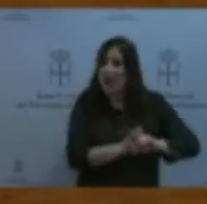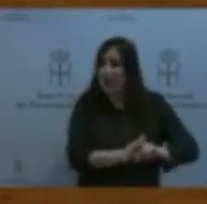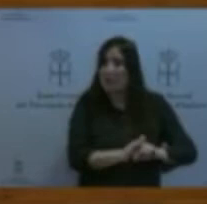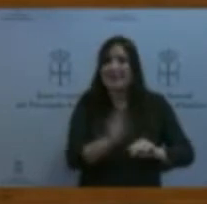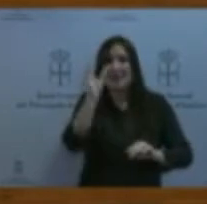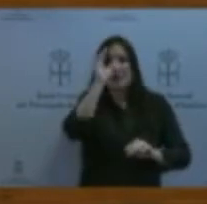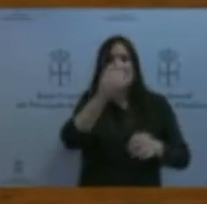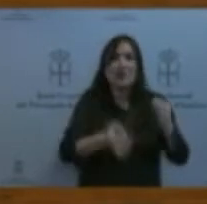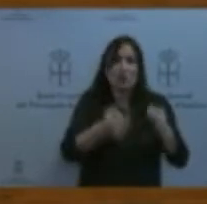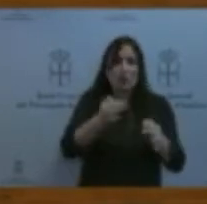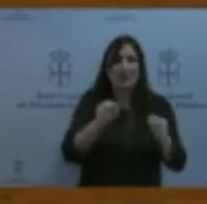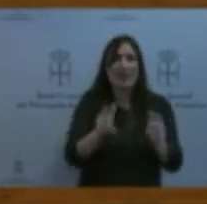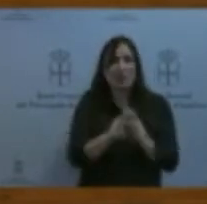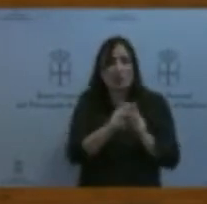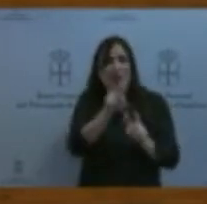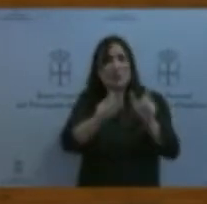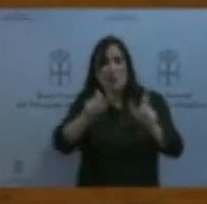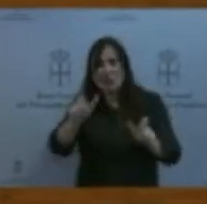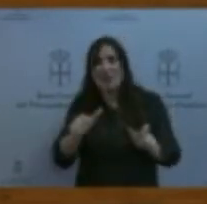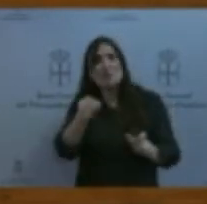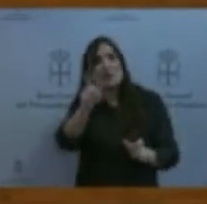las ciencias